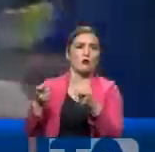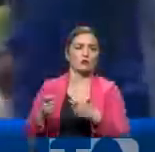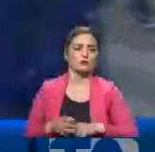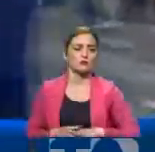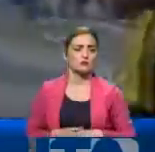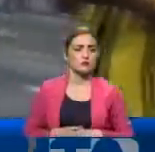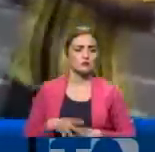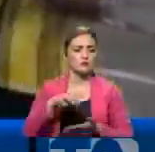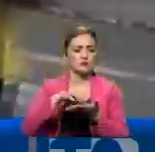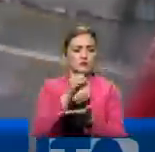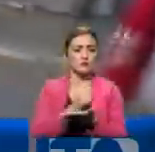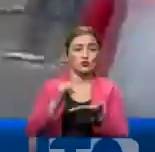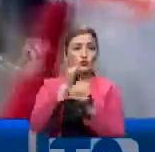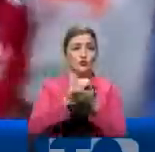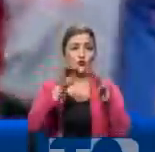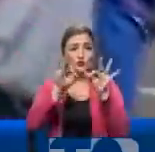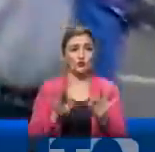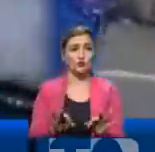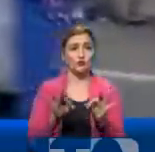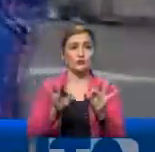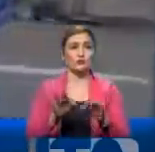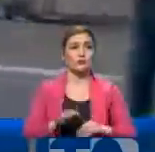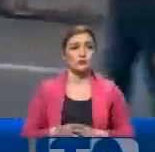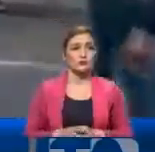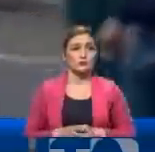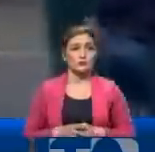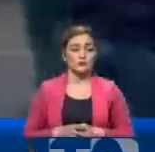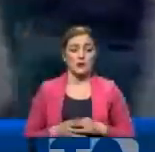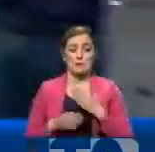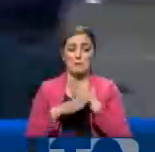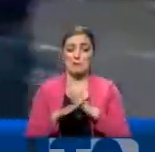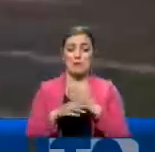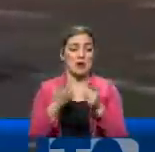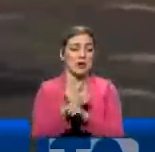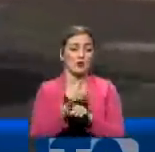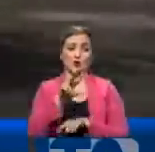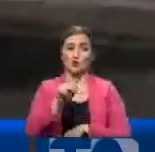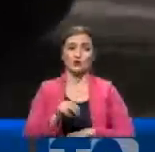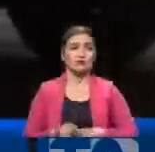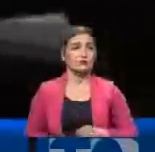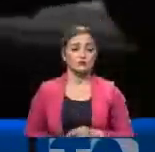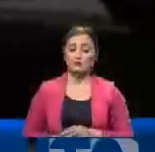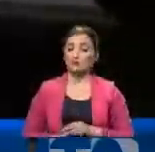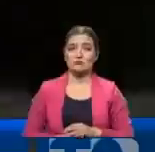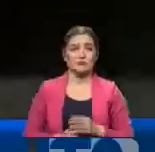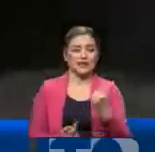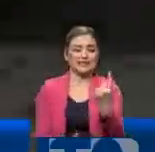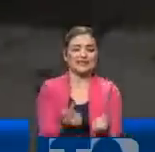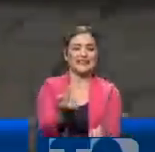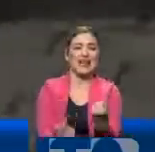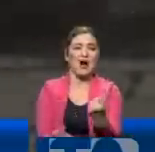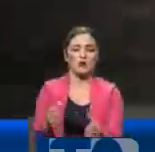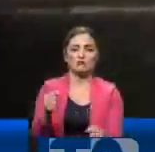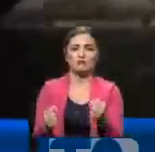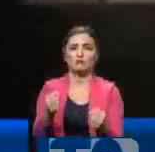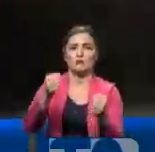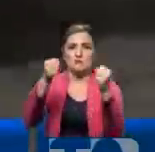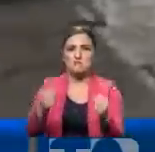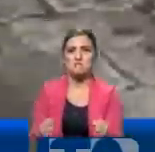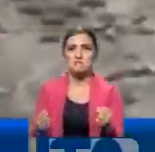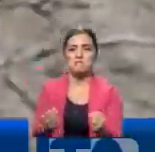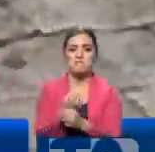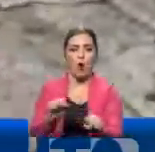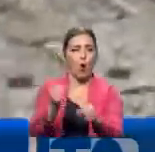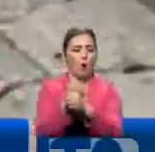En la provincia de Imbabura se confirmó el aislamiento. No hay paso libre para el tránsito vehicular y colocaron clavos en las calles para pinchar los